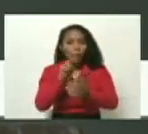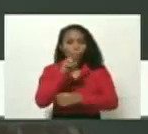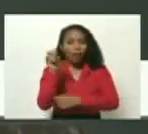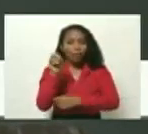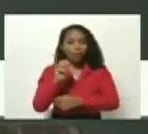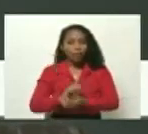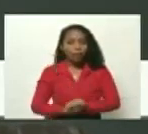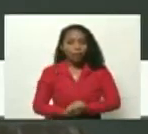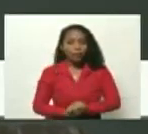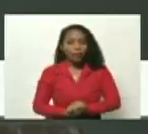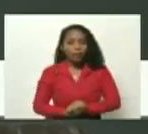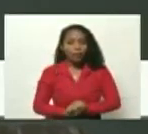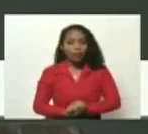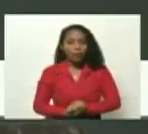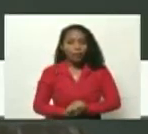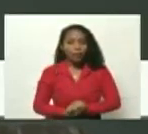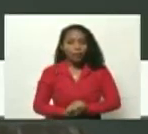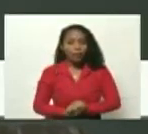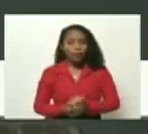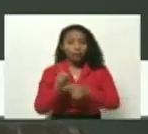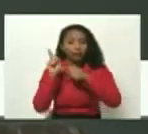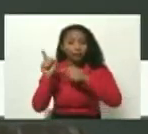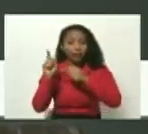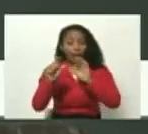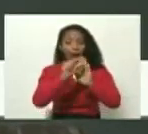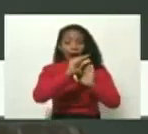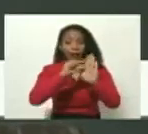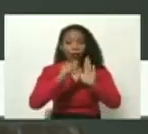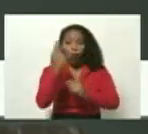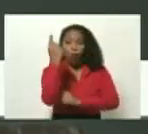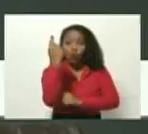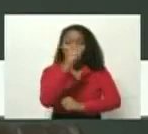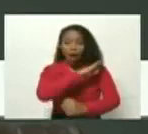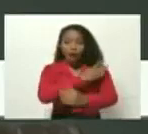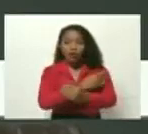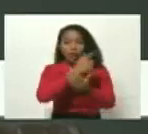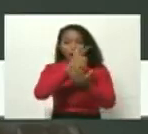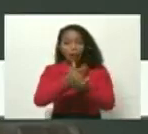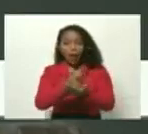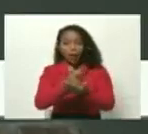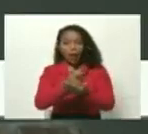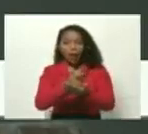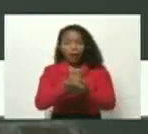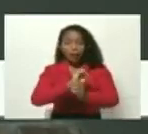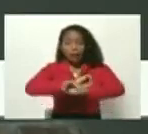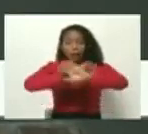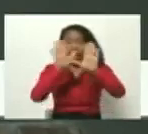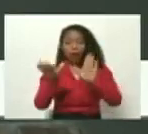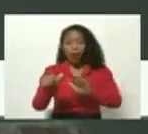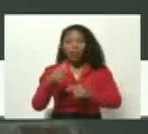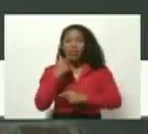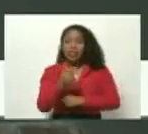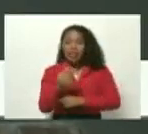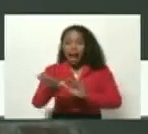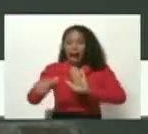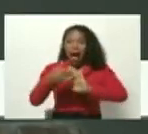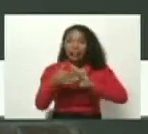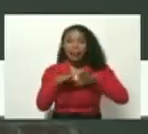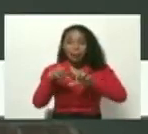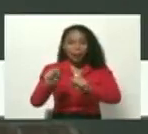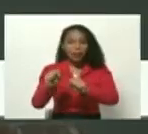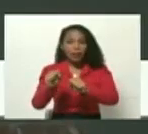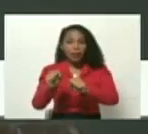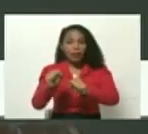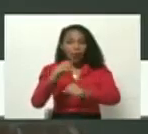¿no? Y ahí, en el artículo 1, la Fuerza Armada se declara antiimperialista y